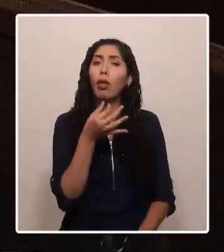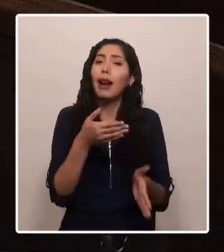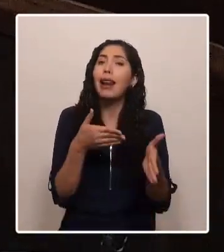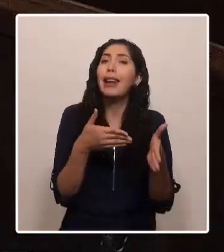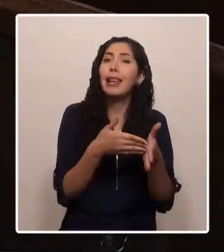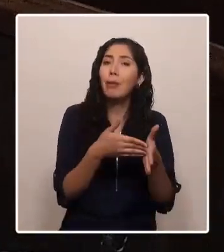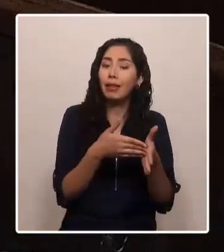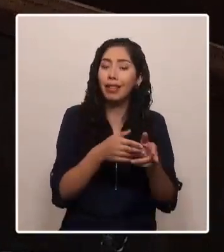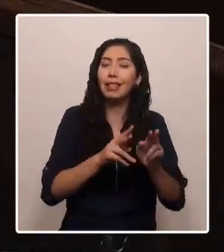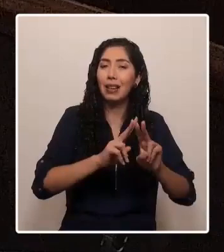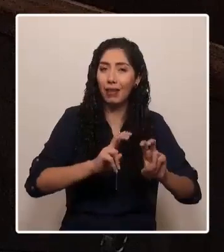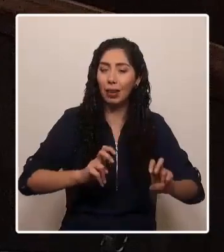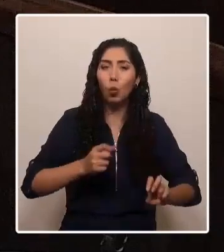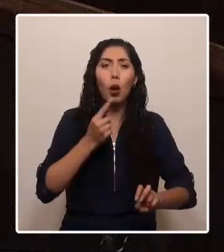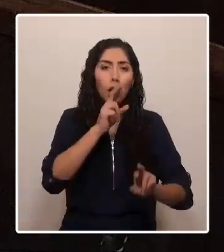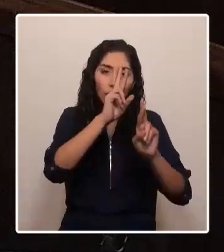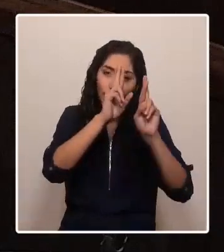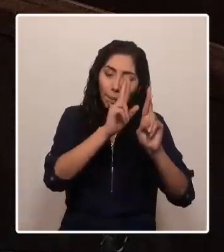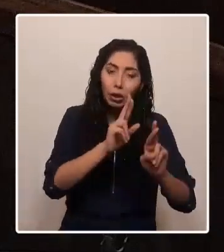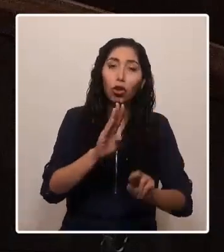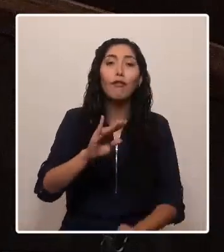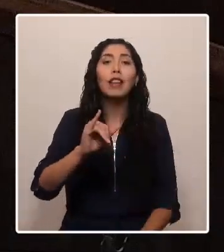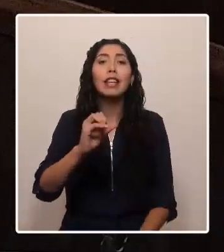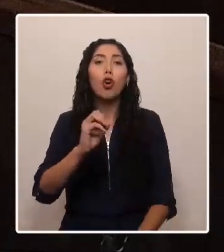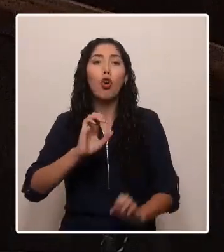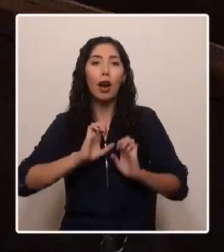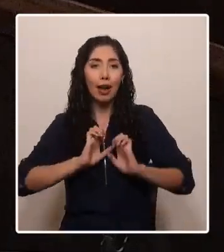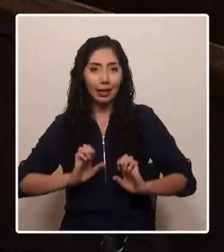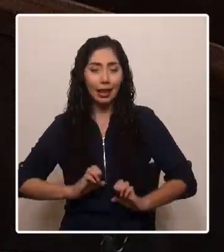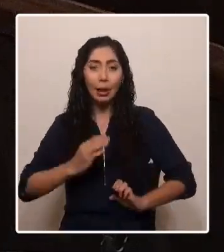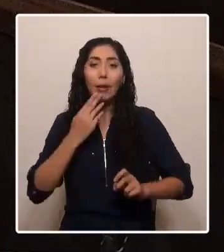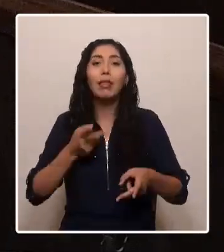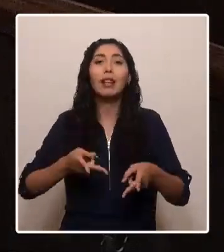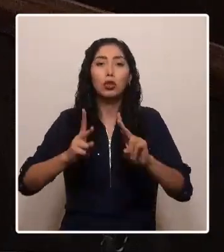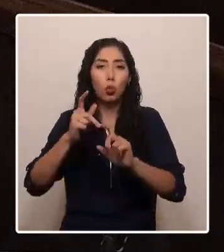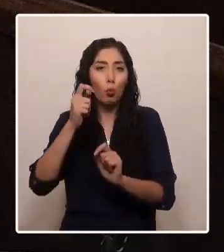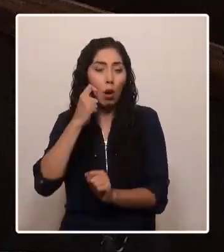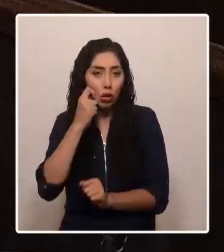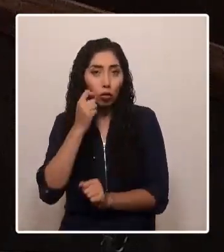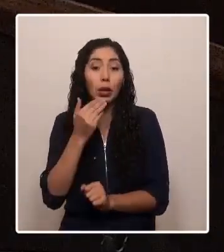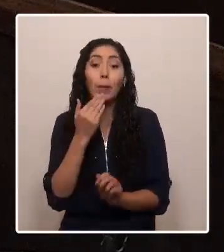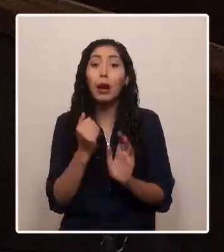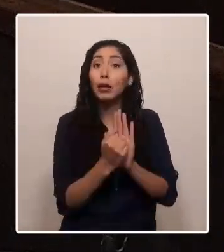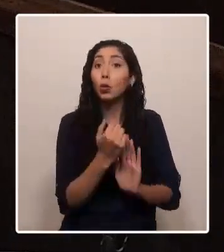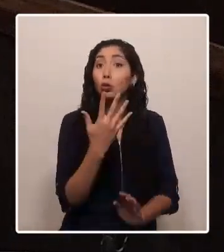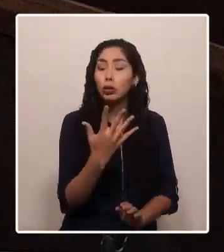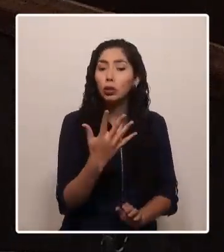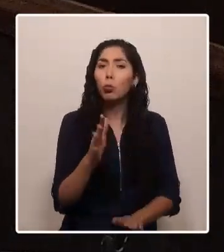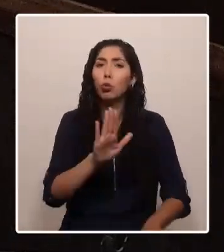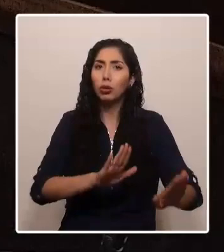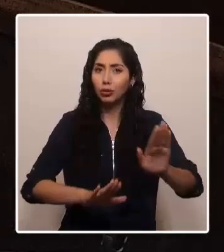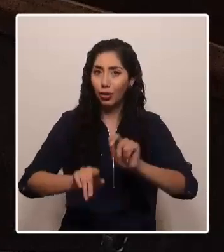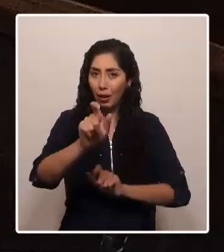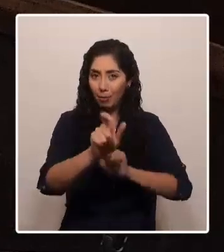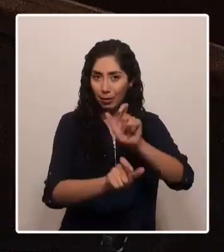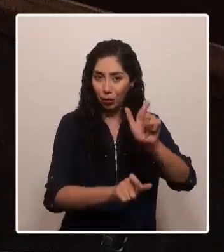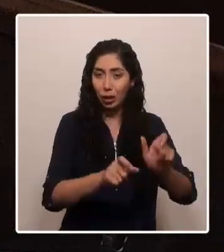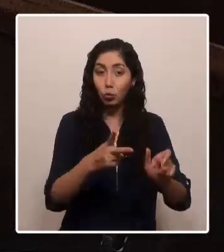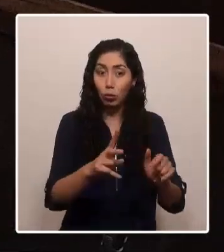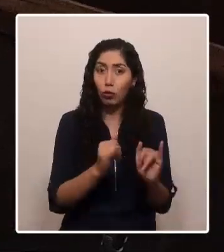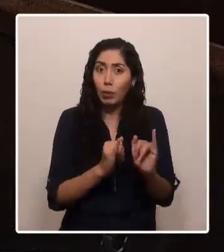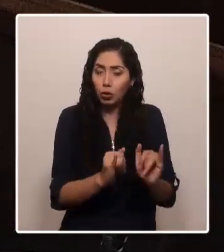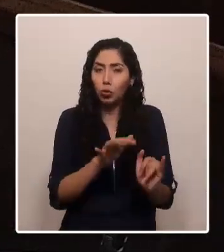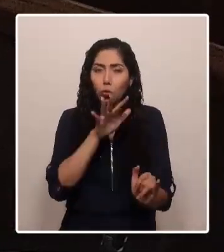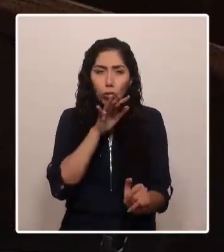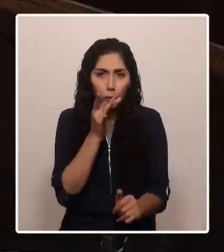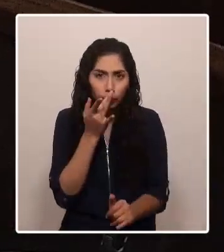a la bioética y los derechos humanos, y el 5 resguarda la protección de las personas frente a los usos indebidos. Aprobar estos artículos es fundamental